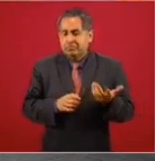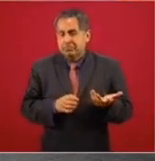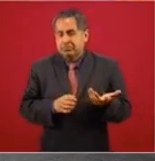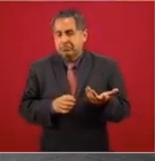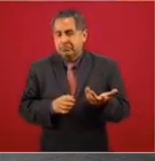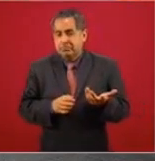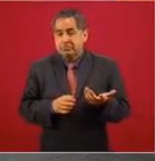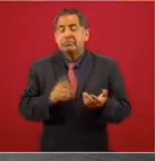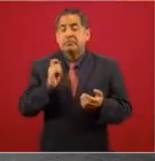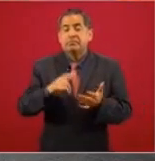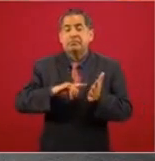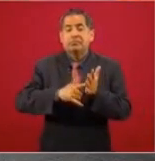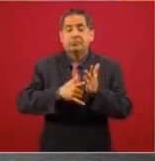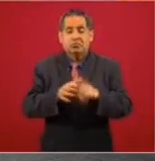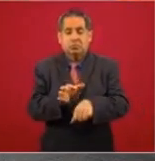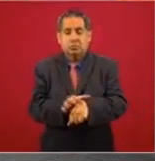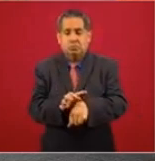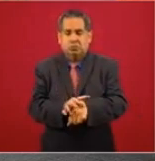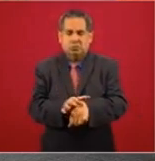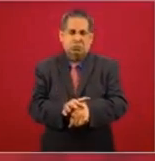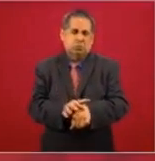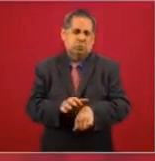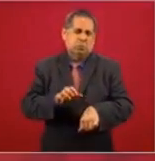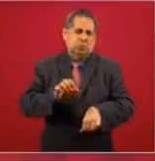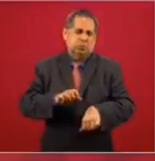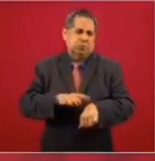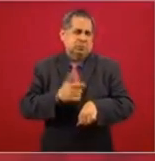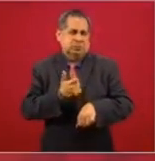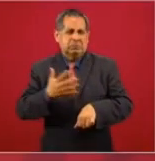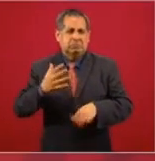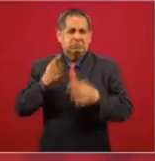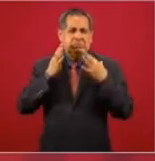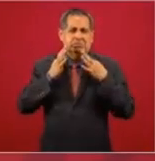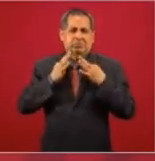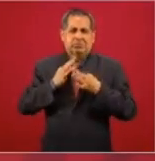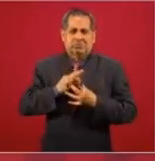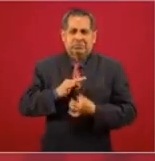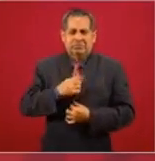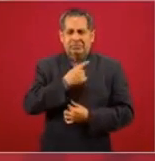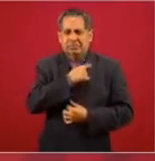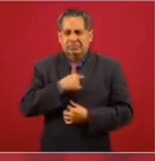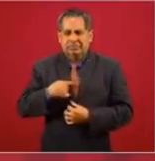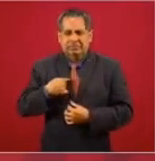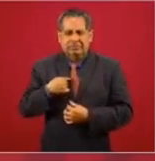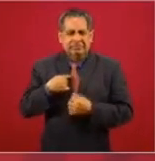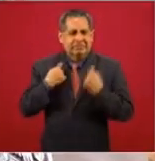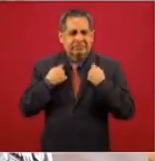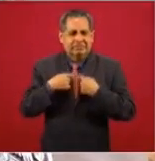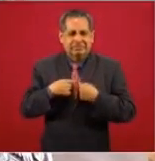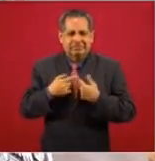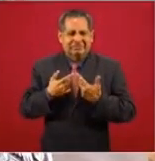Y reloj, cadena, todo eso.